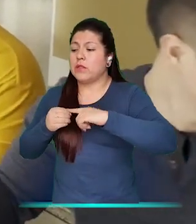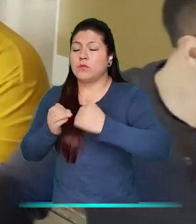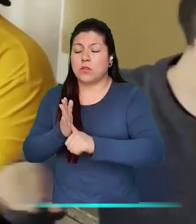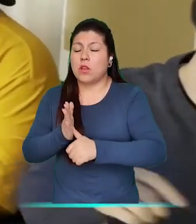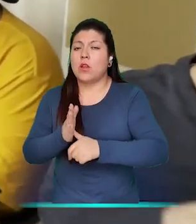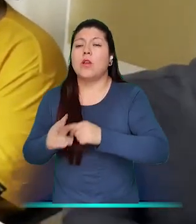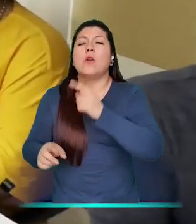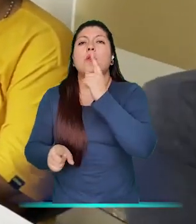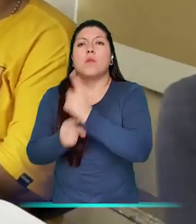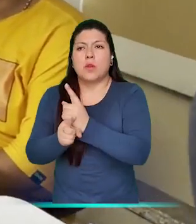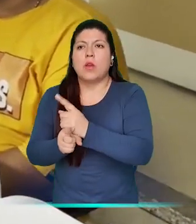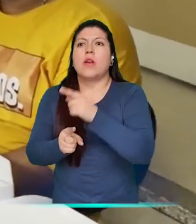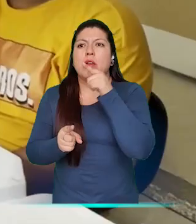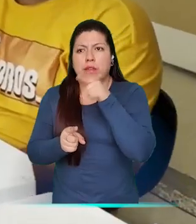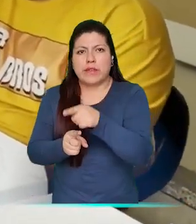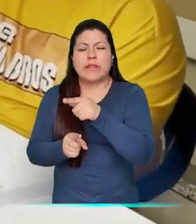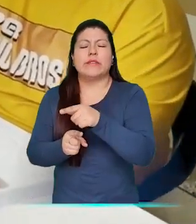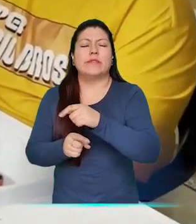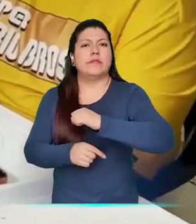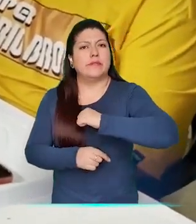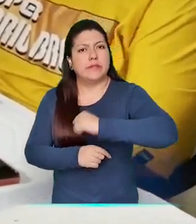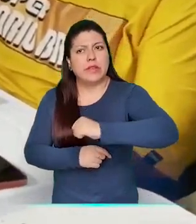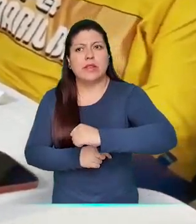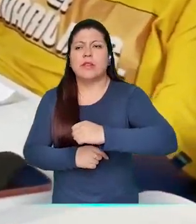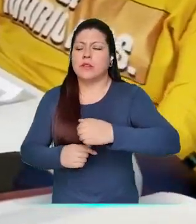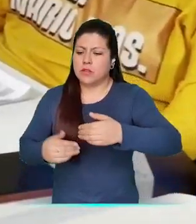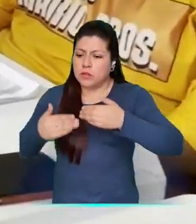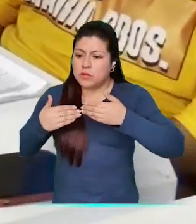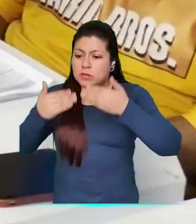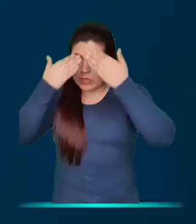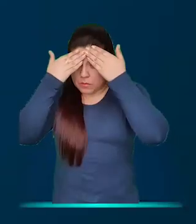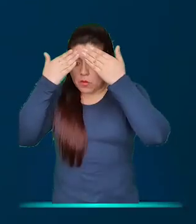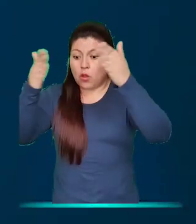dicha obligación y con dicho deber, fortaleciendo siempre los espacios